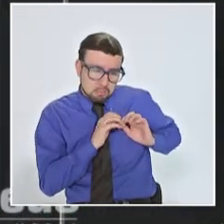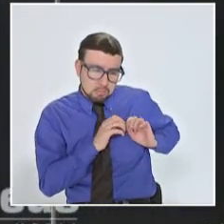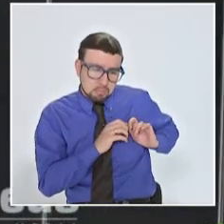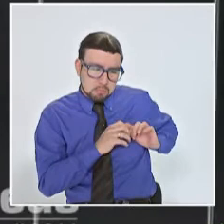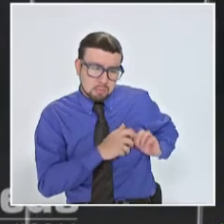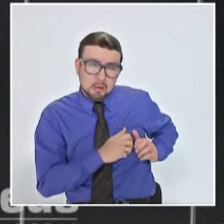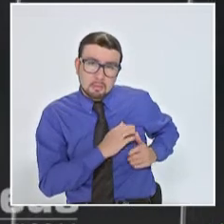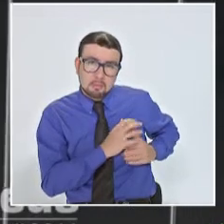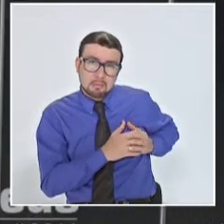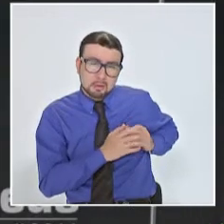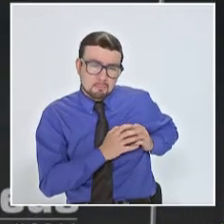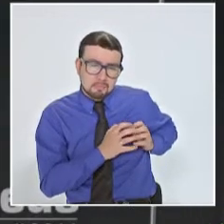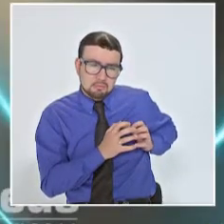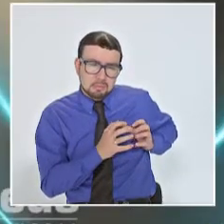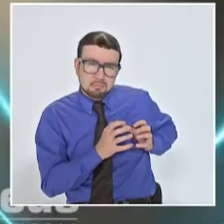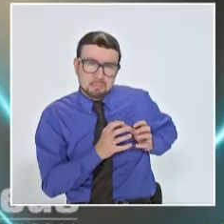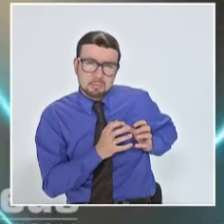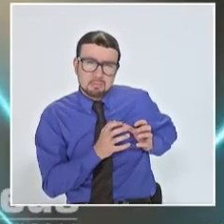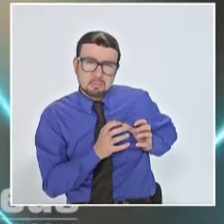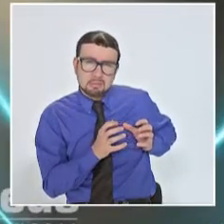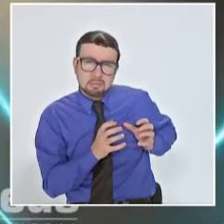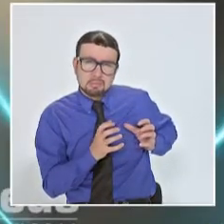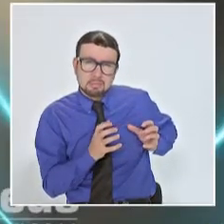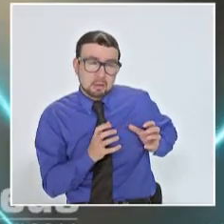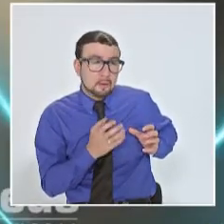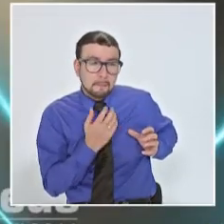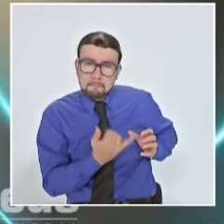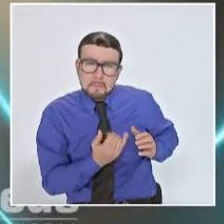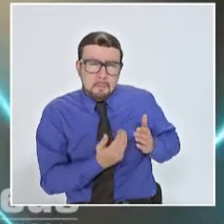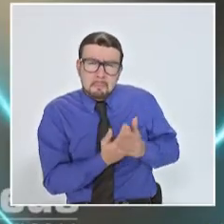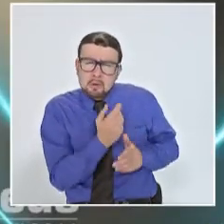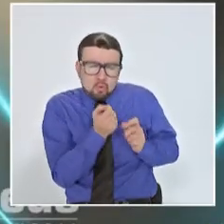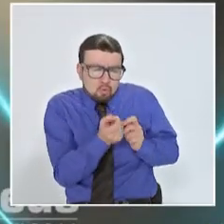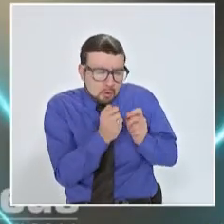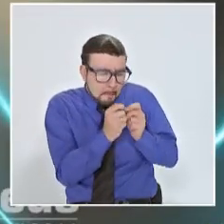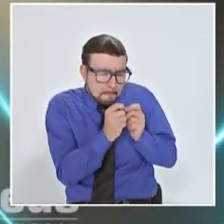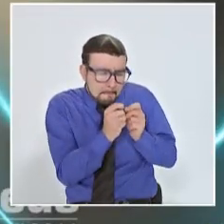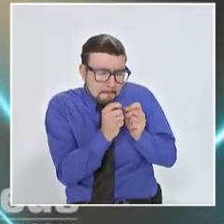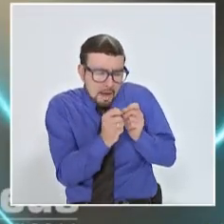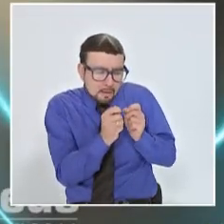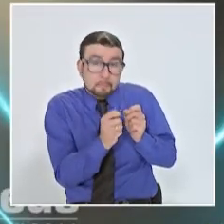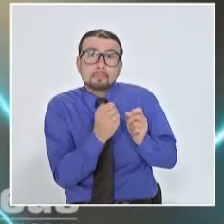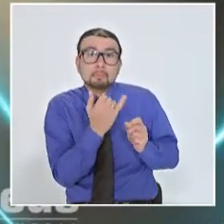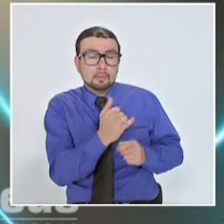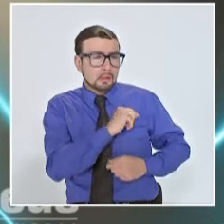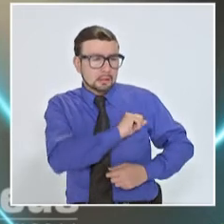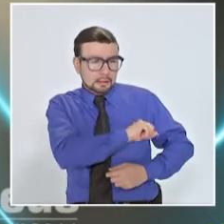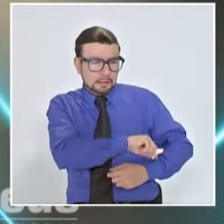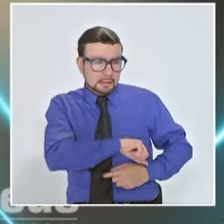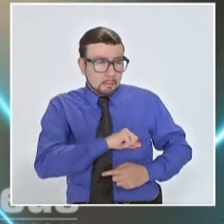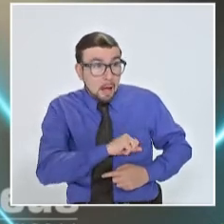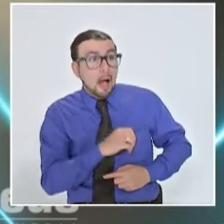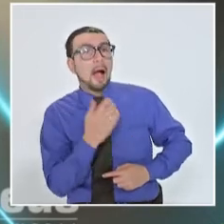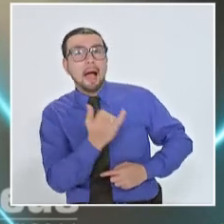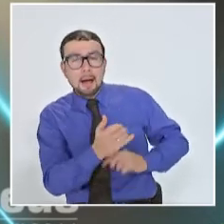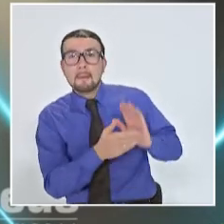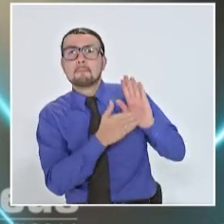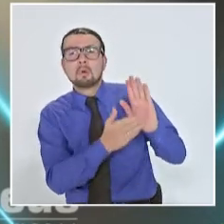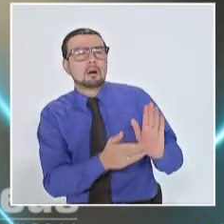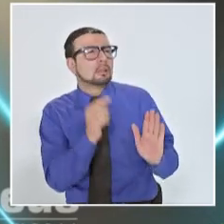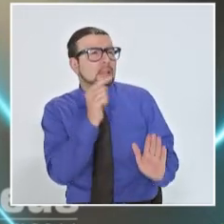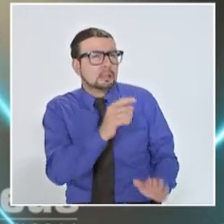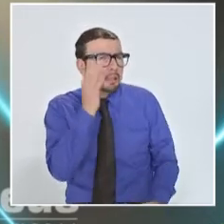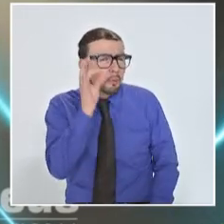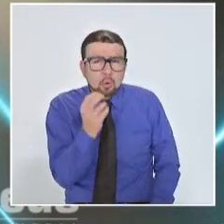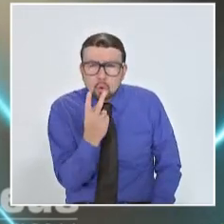mamaria y cuando hay los primeros milímetros de tejido, ya la mamografía me es capaz de mostrarme, aquí puede haber en esta lesión de